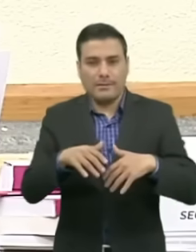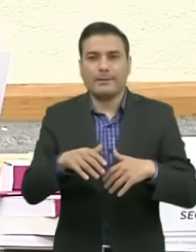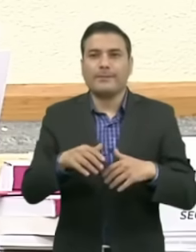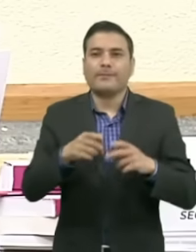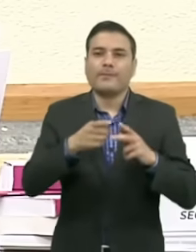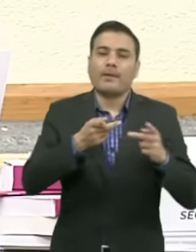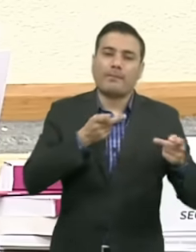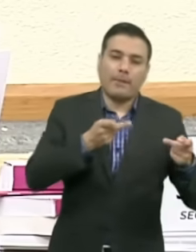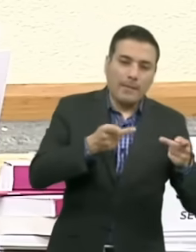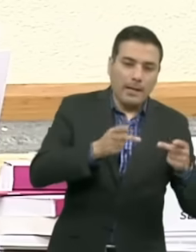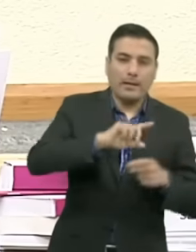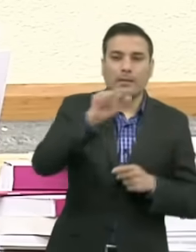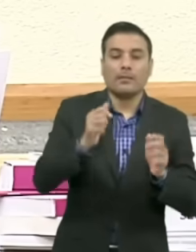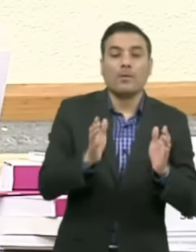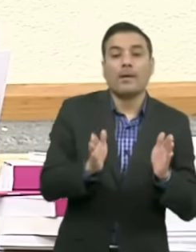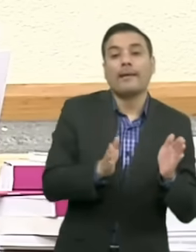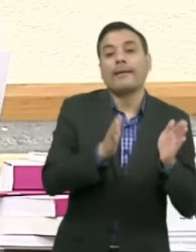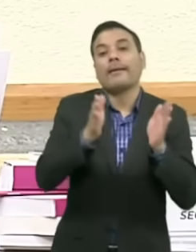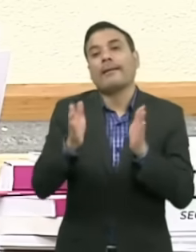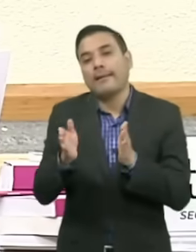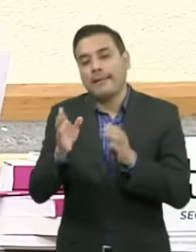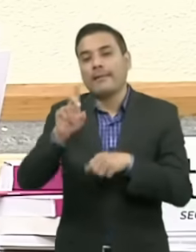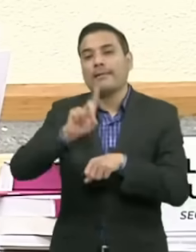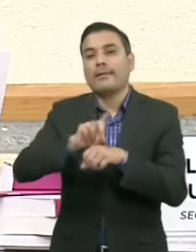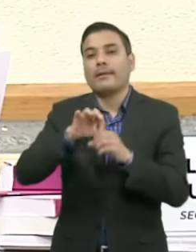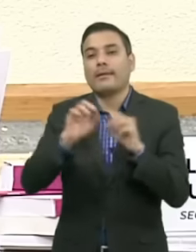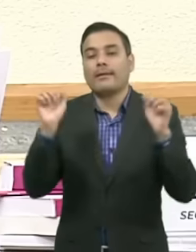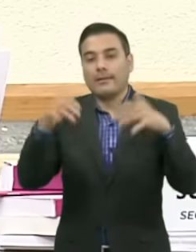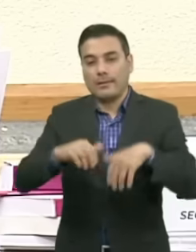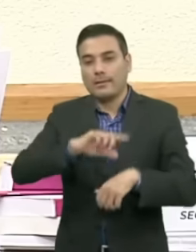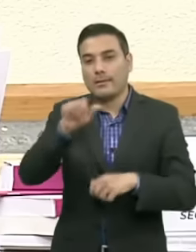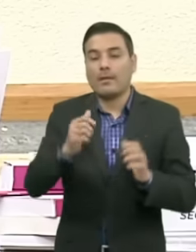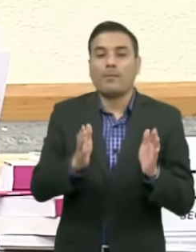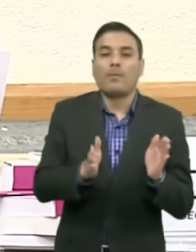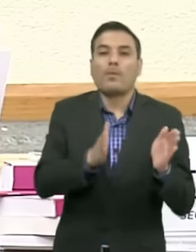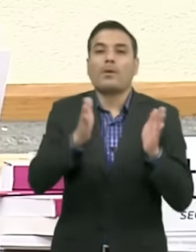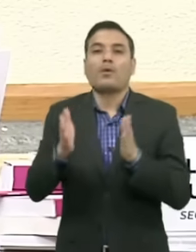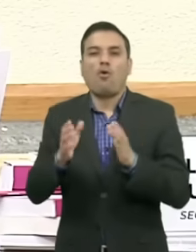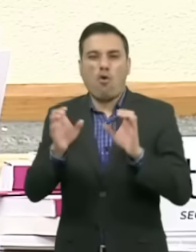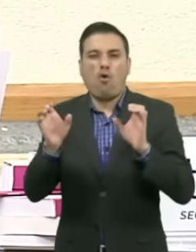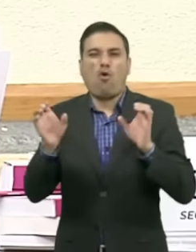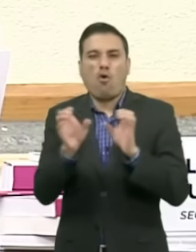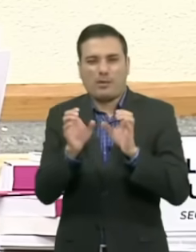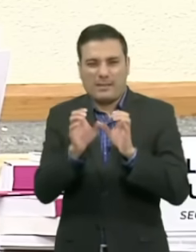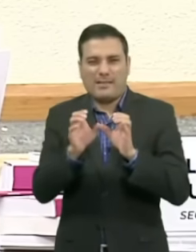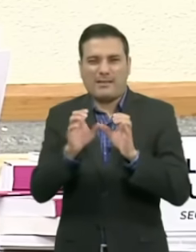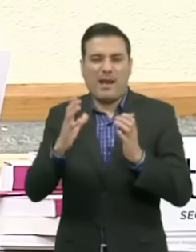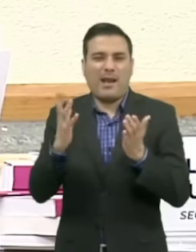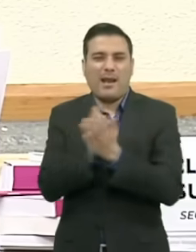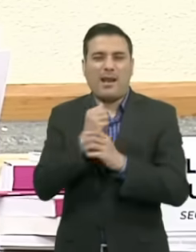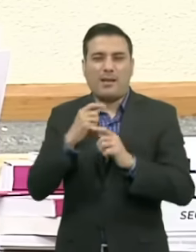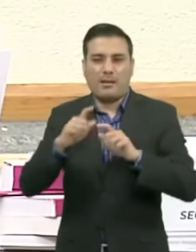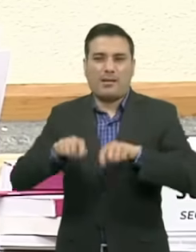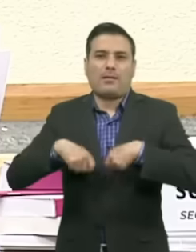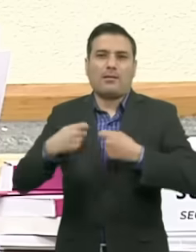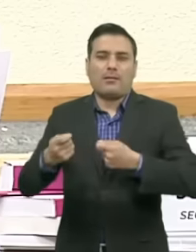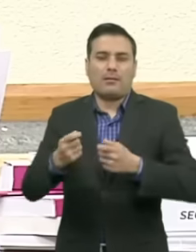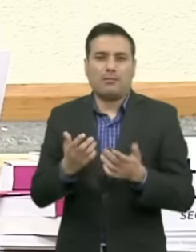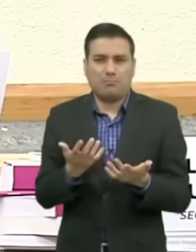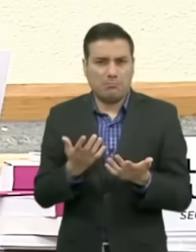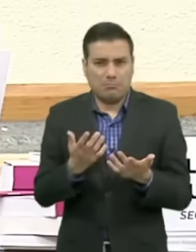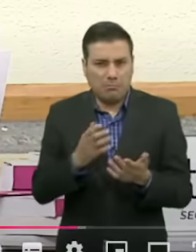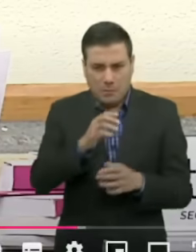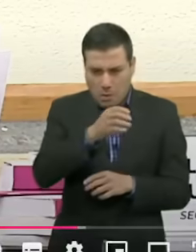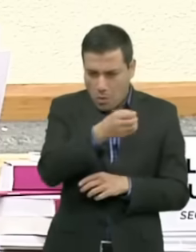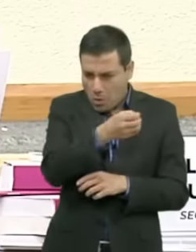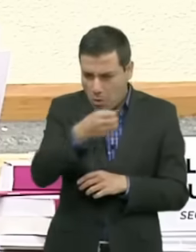resultados, la etapa de entrega de constancia de validez en las elecciones. No hay algo que se le